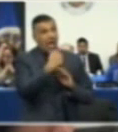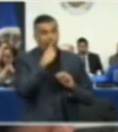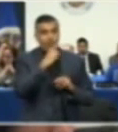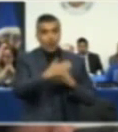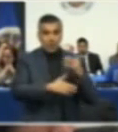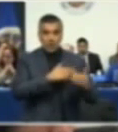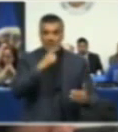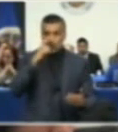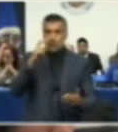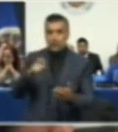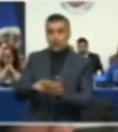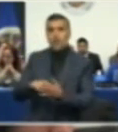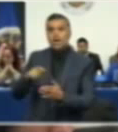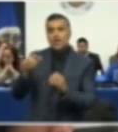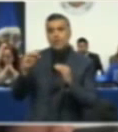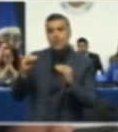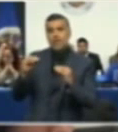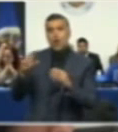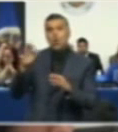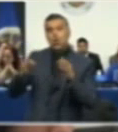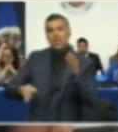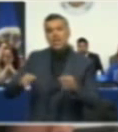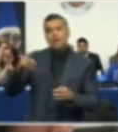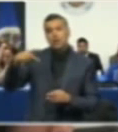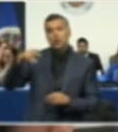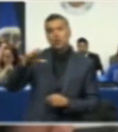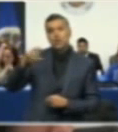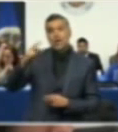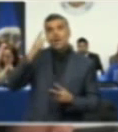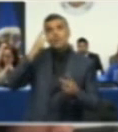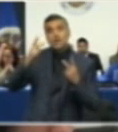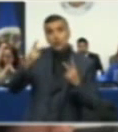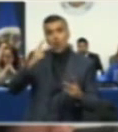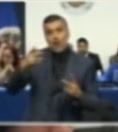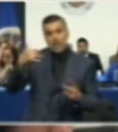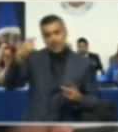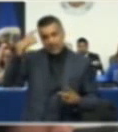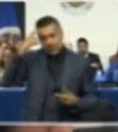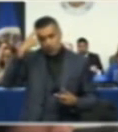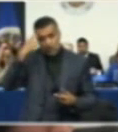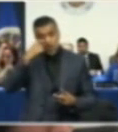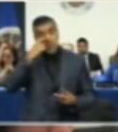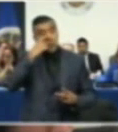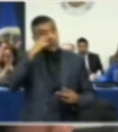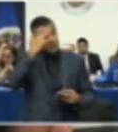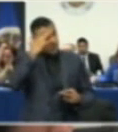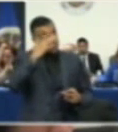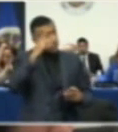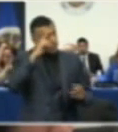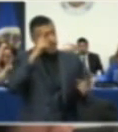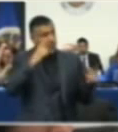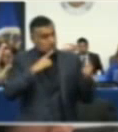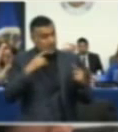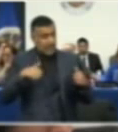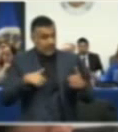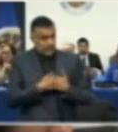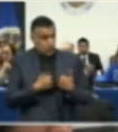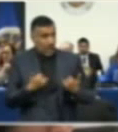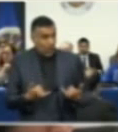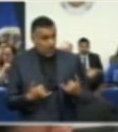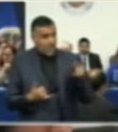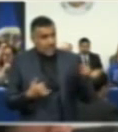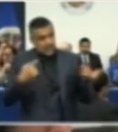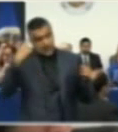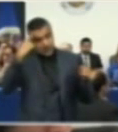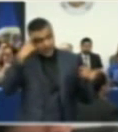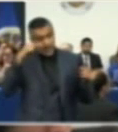pasos en el reconocimiento de capacidad jurídica a personas con discapacidad visual e intelectual. Consideramos que el reto ahora es empezar a